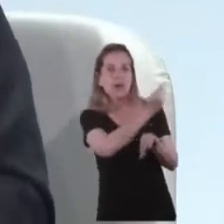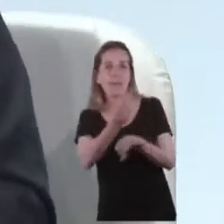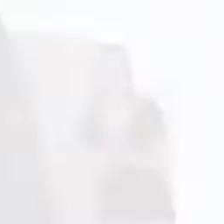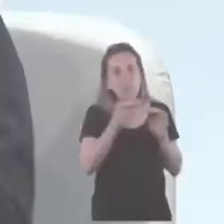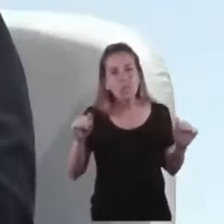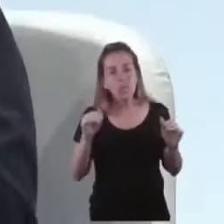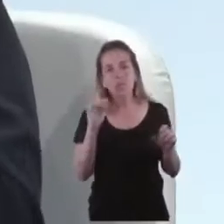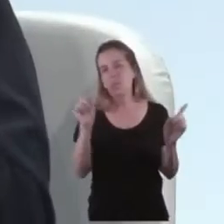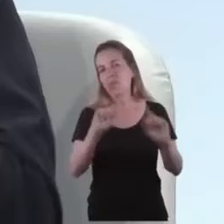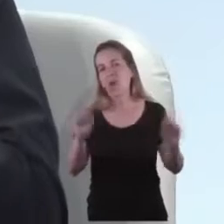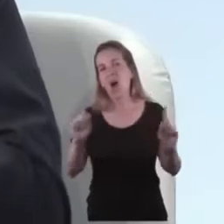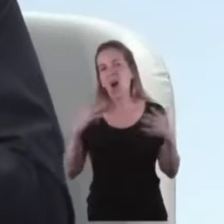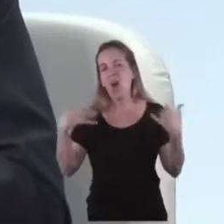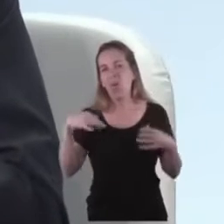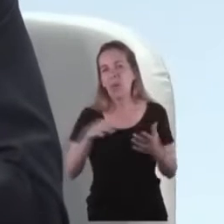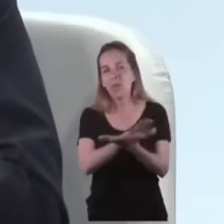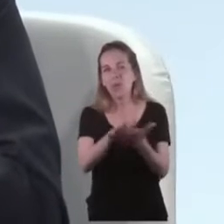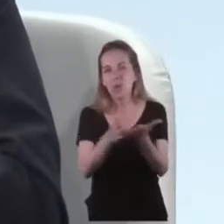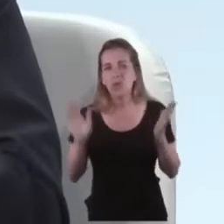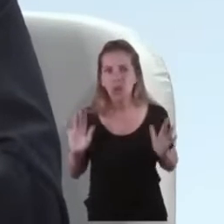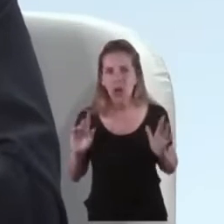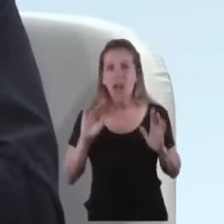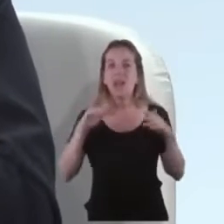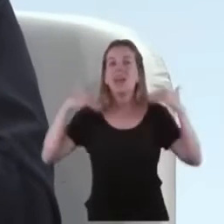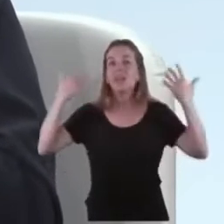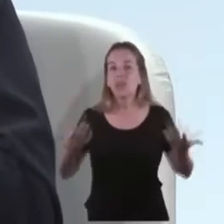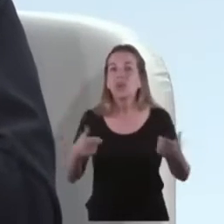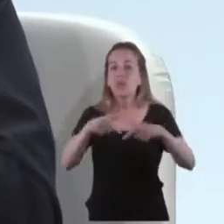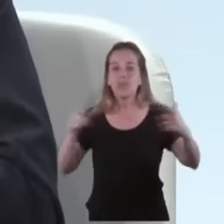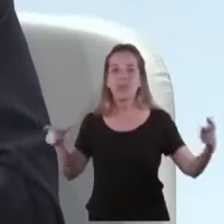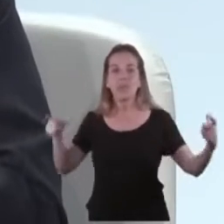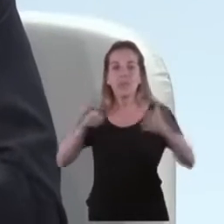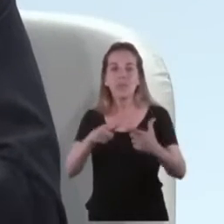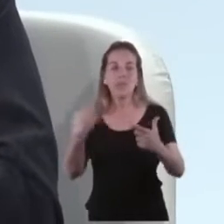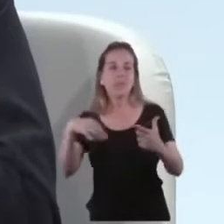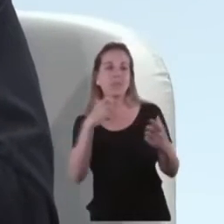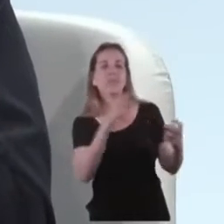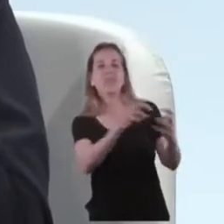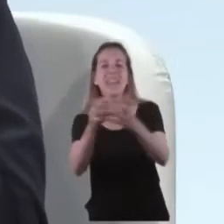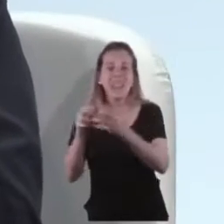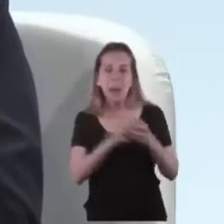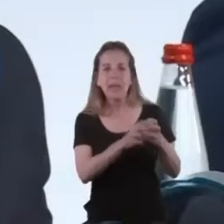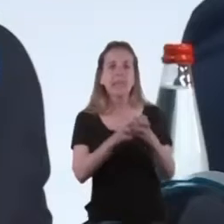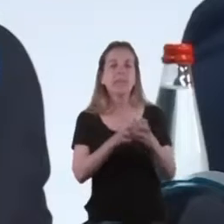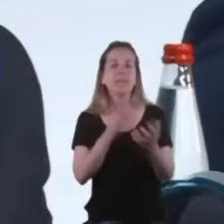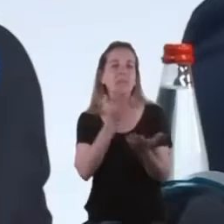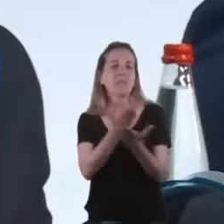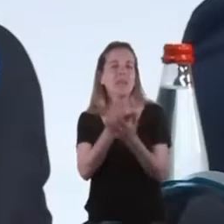oída. Y entonces, en la mesa donde se debe debatir la